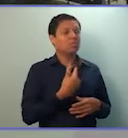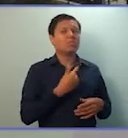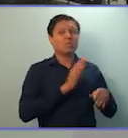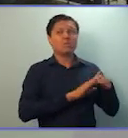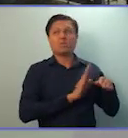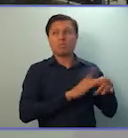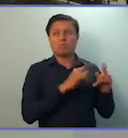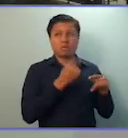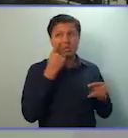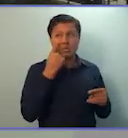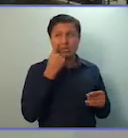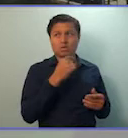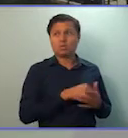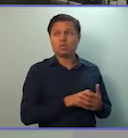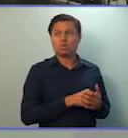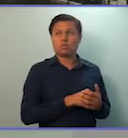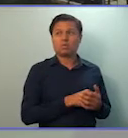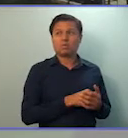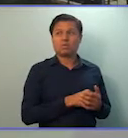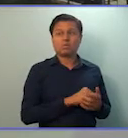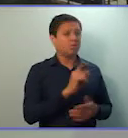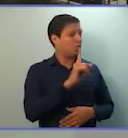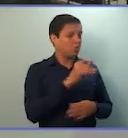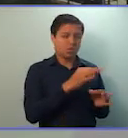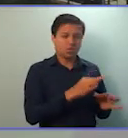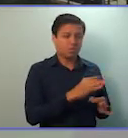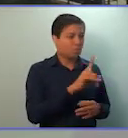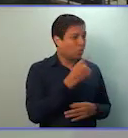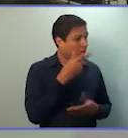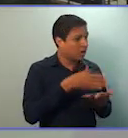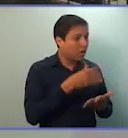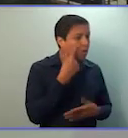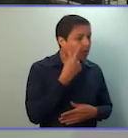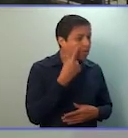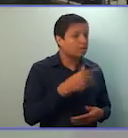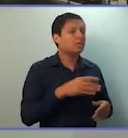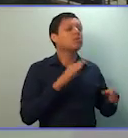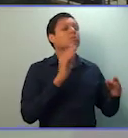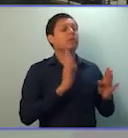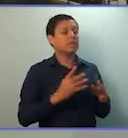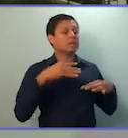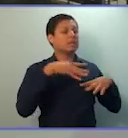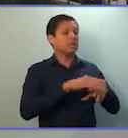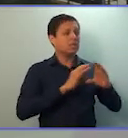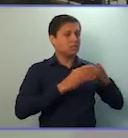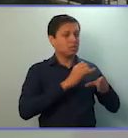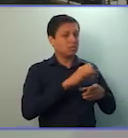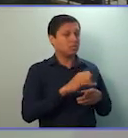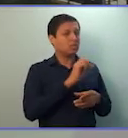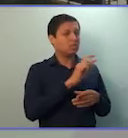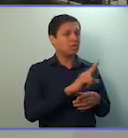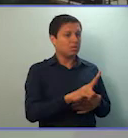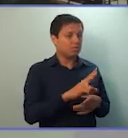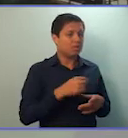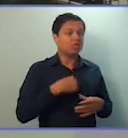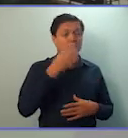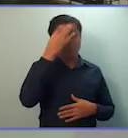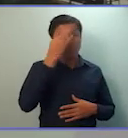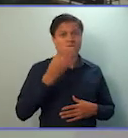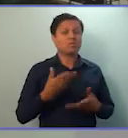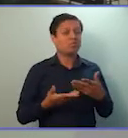poder ir a cuidar urnas dice verdad y no es así verdad sino que es para integrar las juntas receptoras de voto red creo que hemos